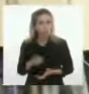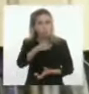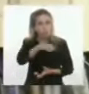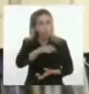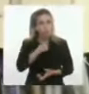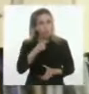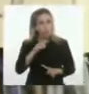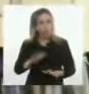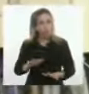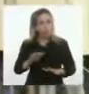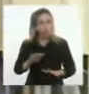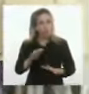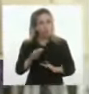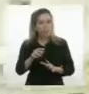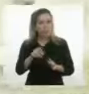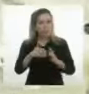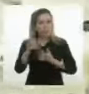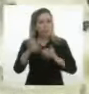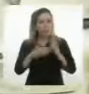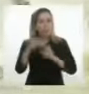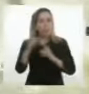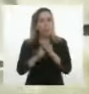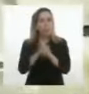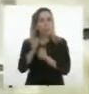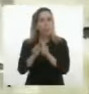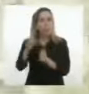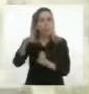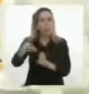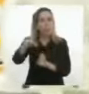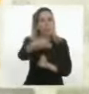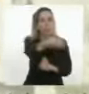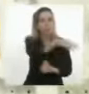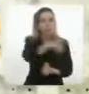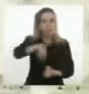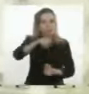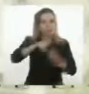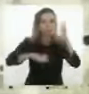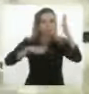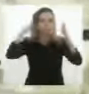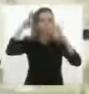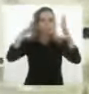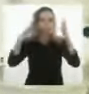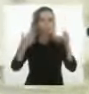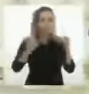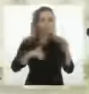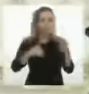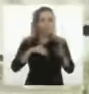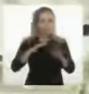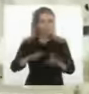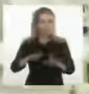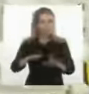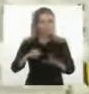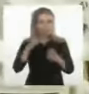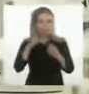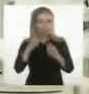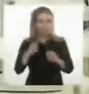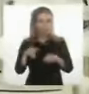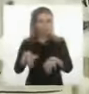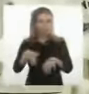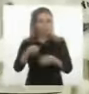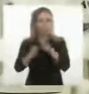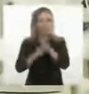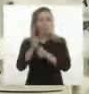construyan las empresas en las elecciones en argentina que soñamos con